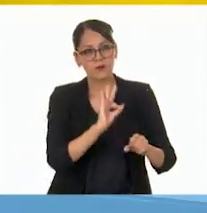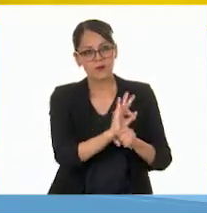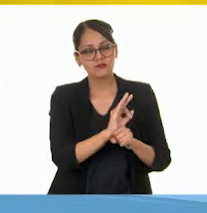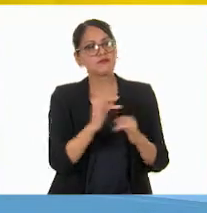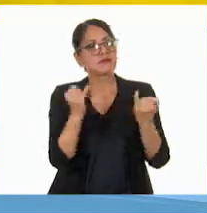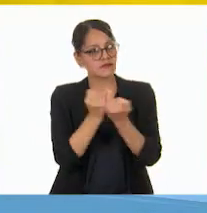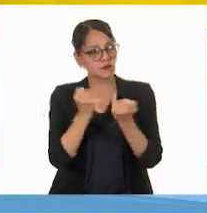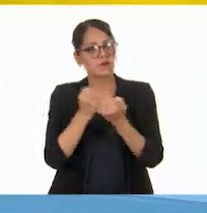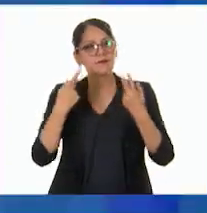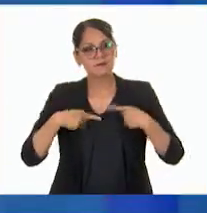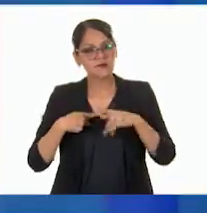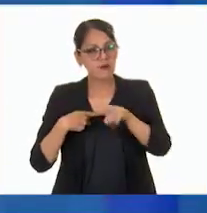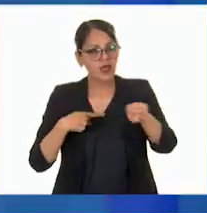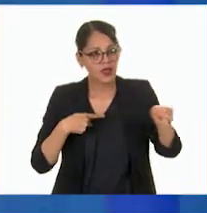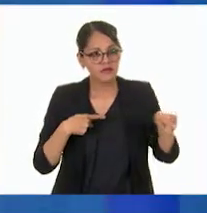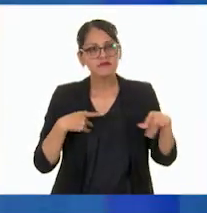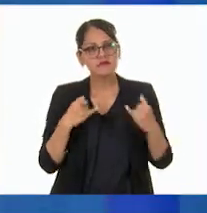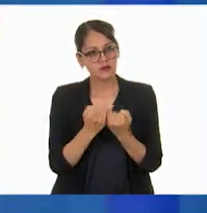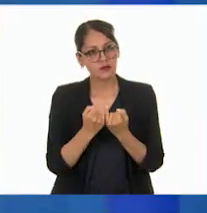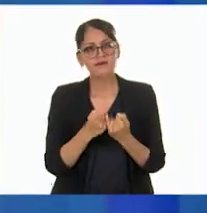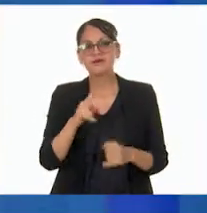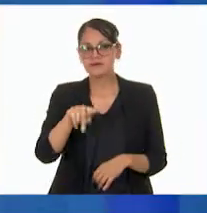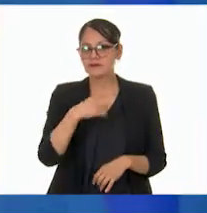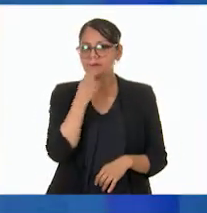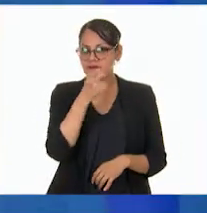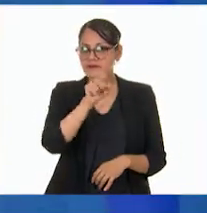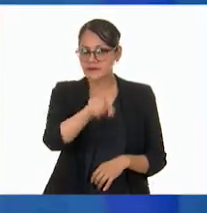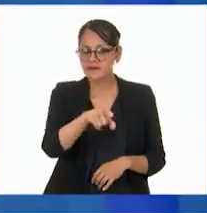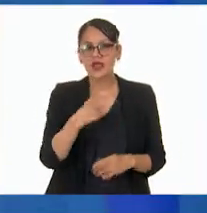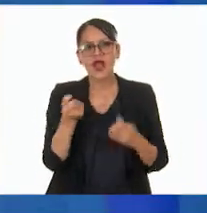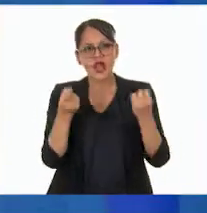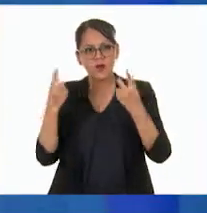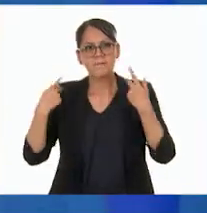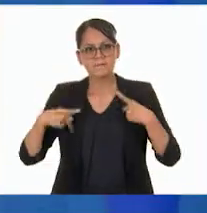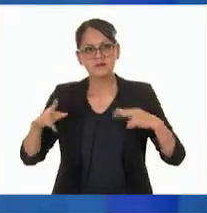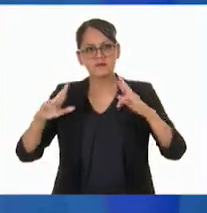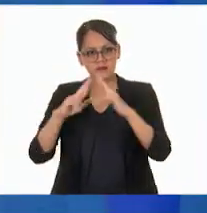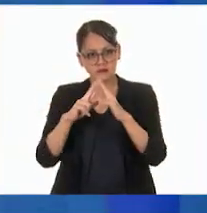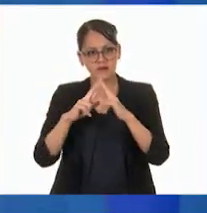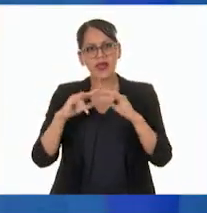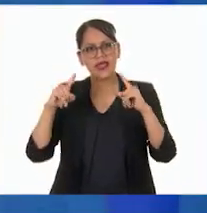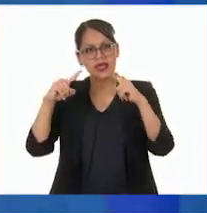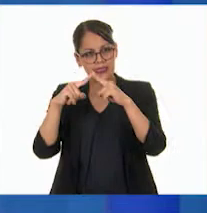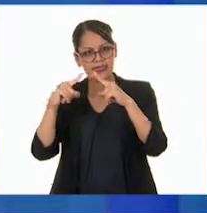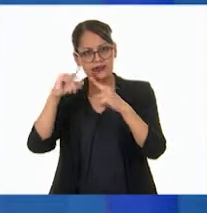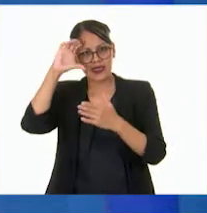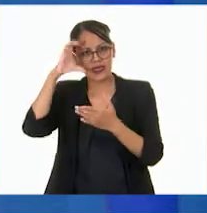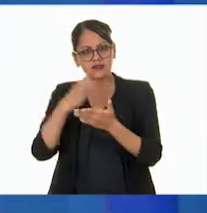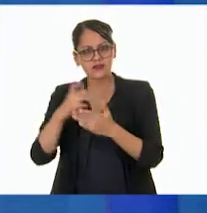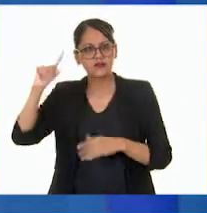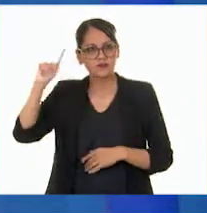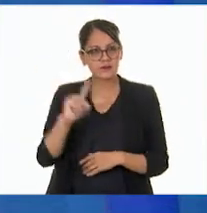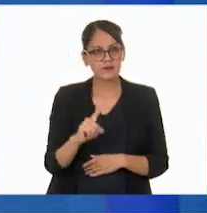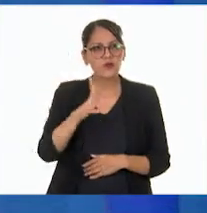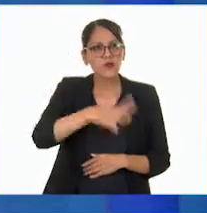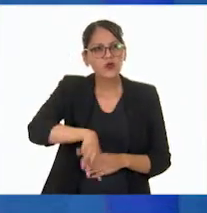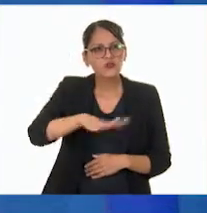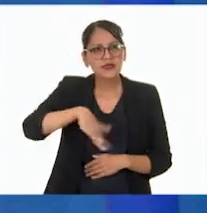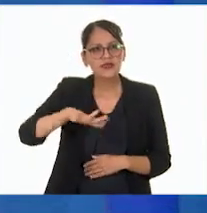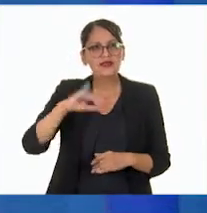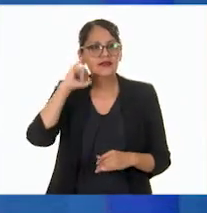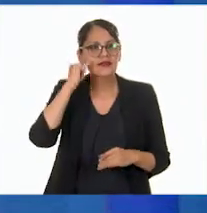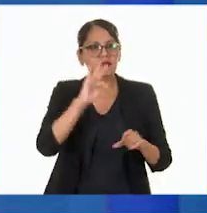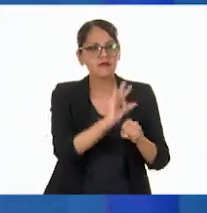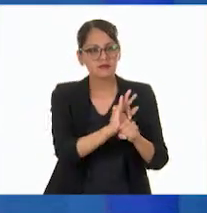los nobles indígenas. Como bien dices, algunos religiosos y miembros de la Iglesia Católica buscaron proteger a